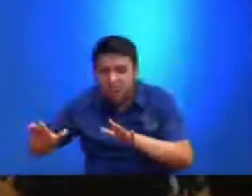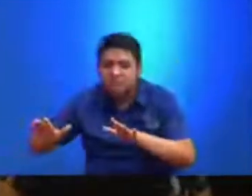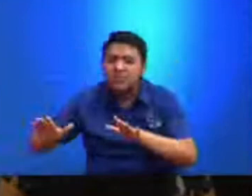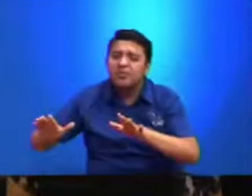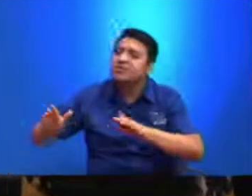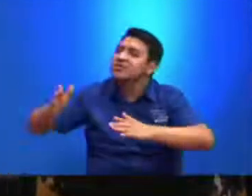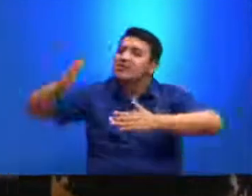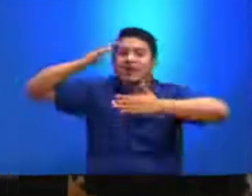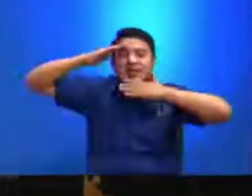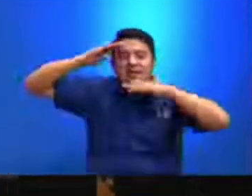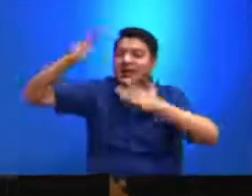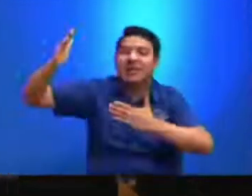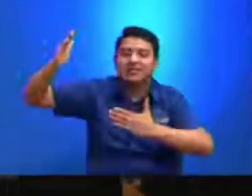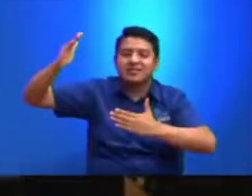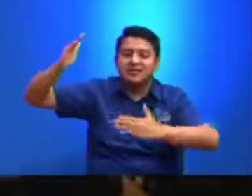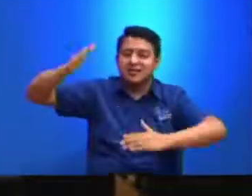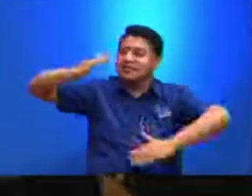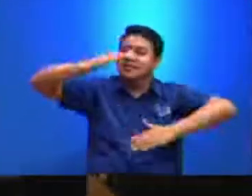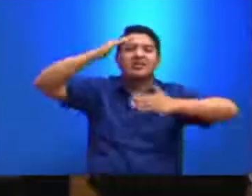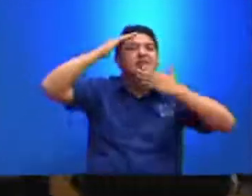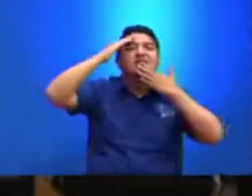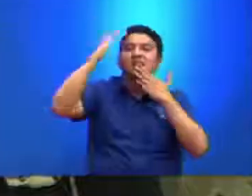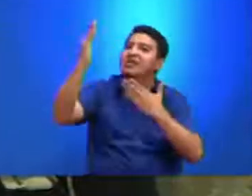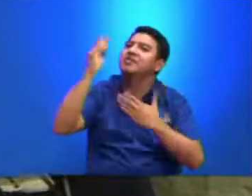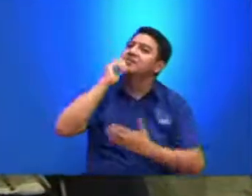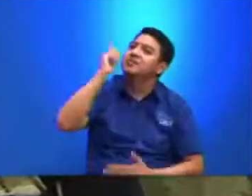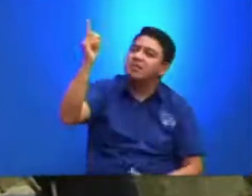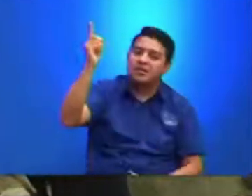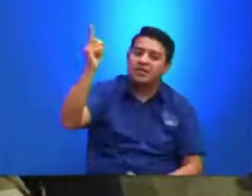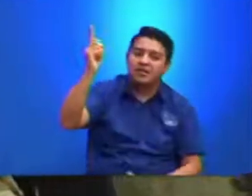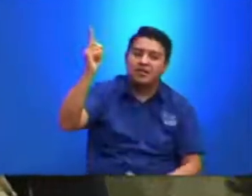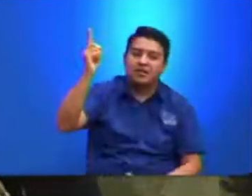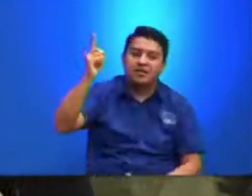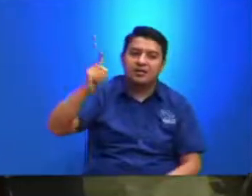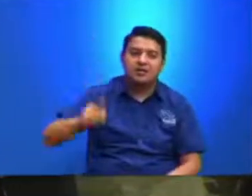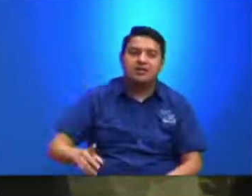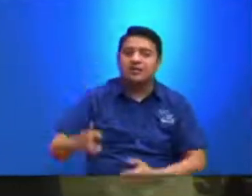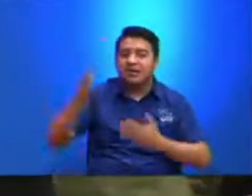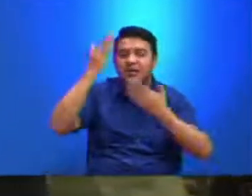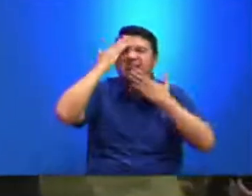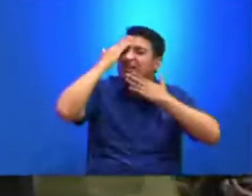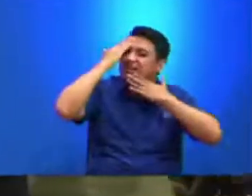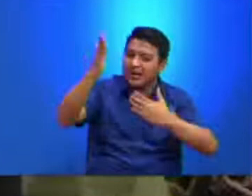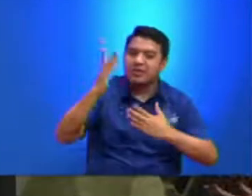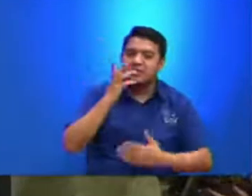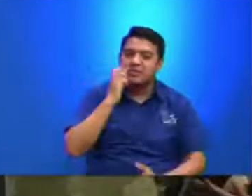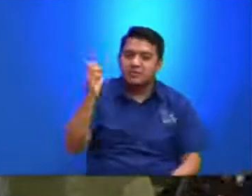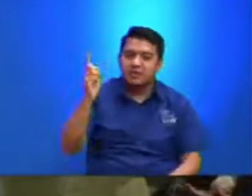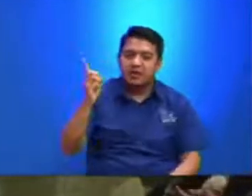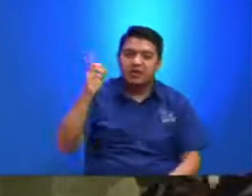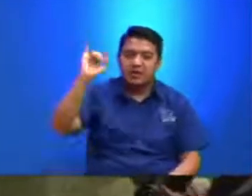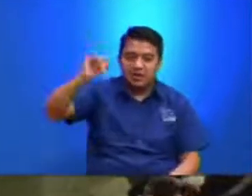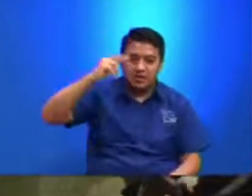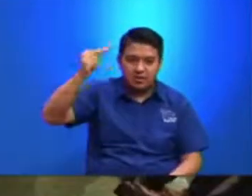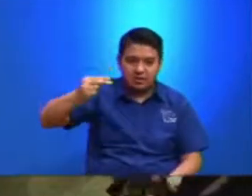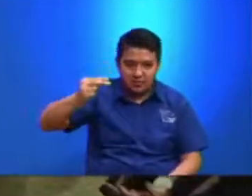gracias, Señor. Te damos gracias, Padre. Te damos gracias, Jehová